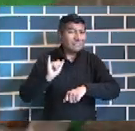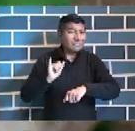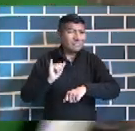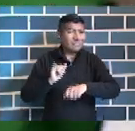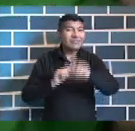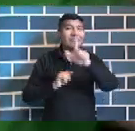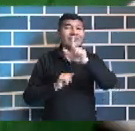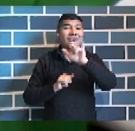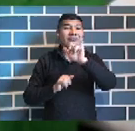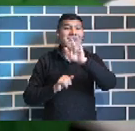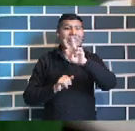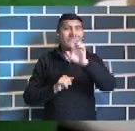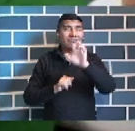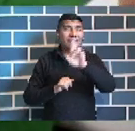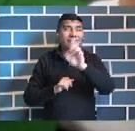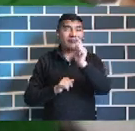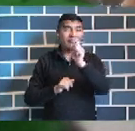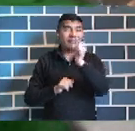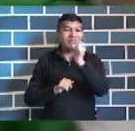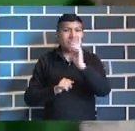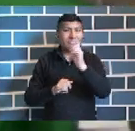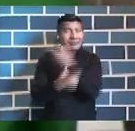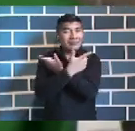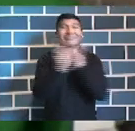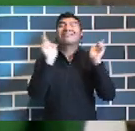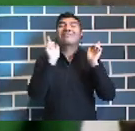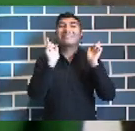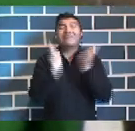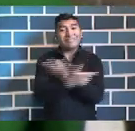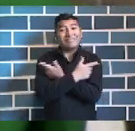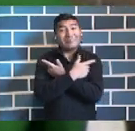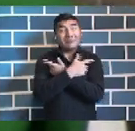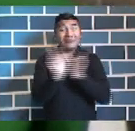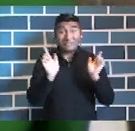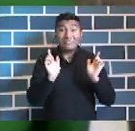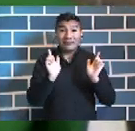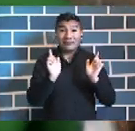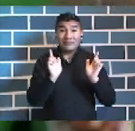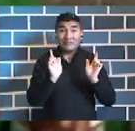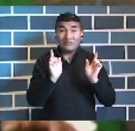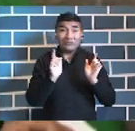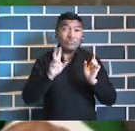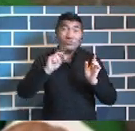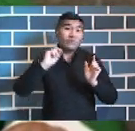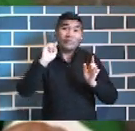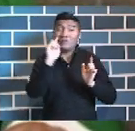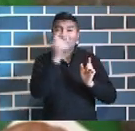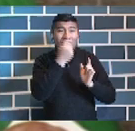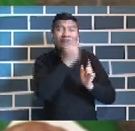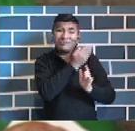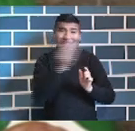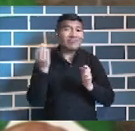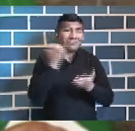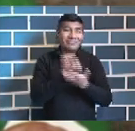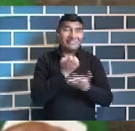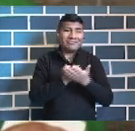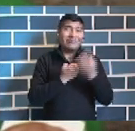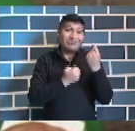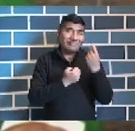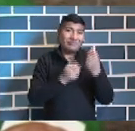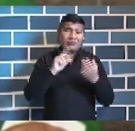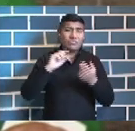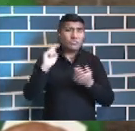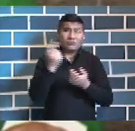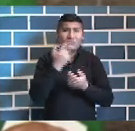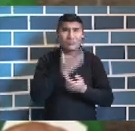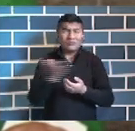la libertad, queridos hermanos. La libertad no solo de las cosas económicas, no solo